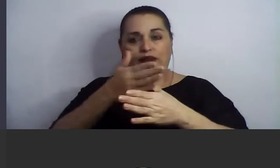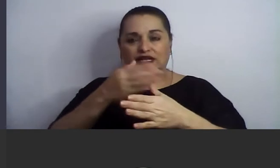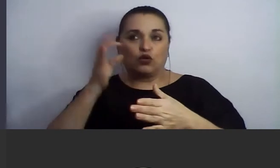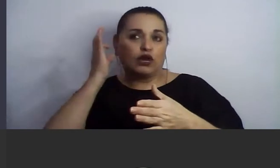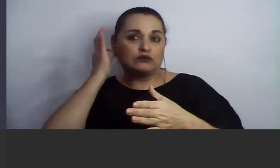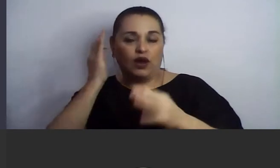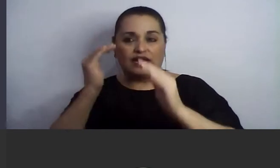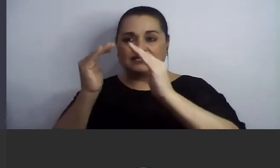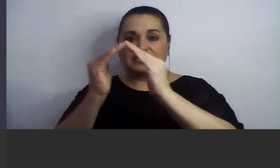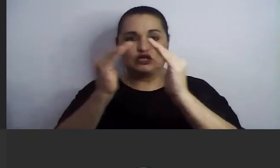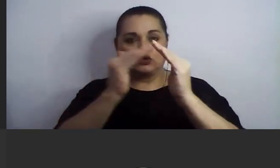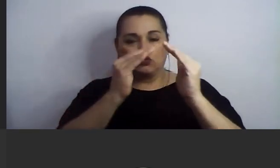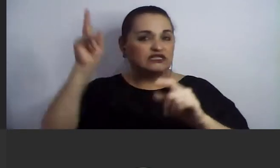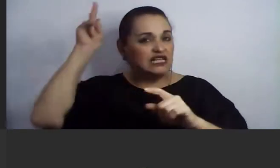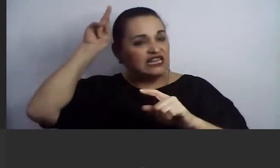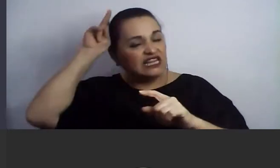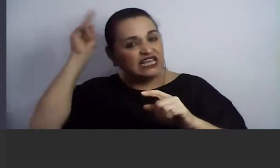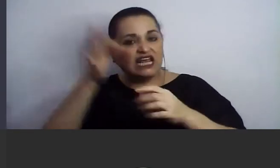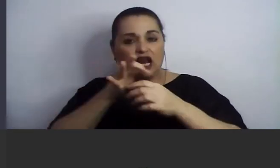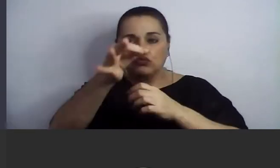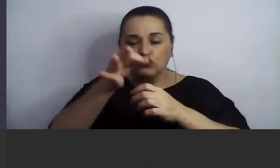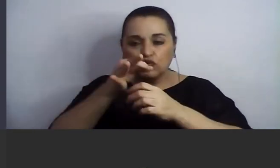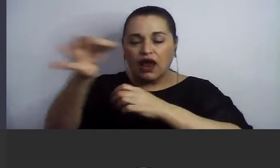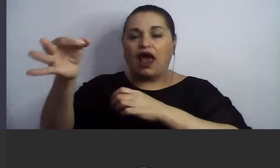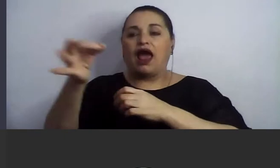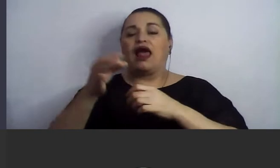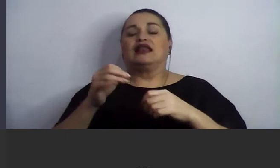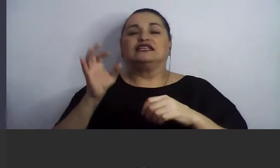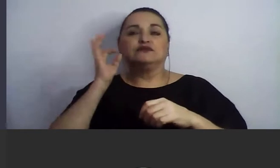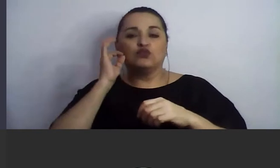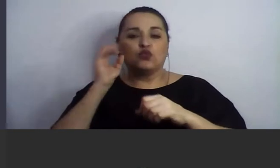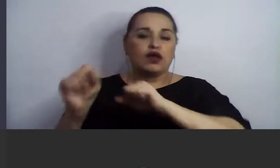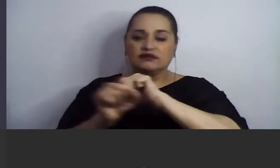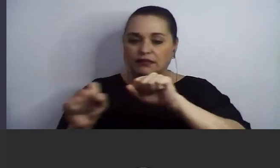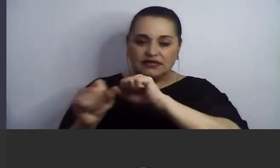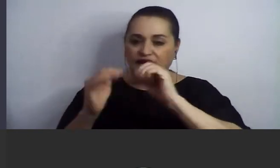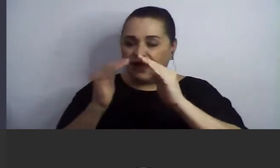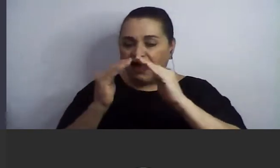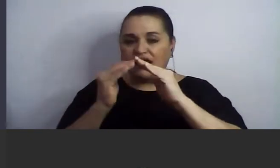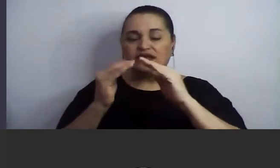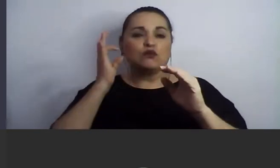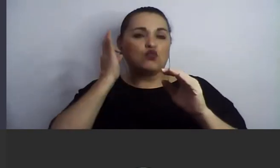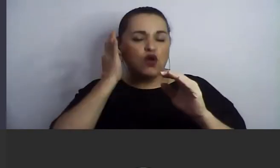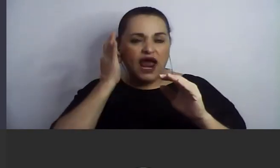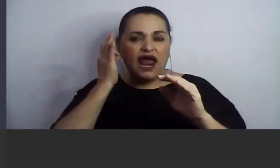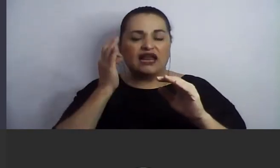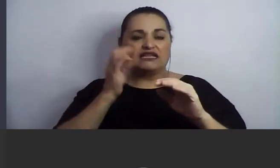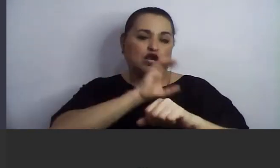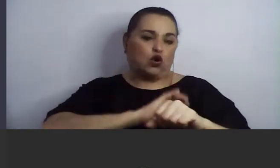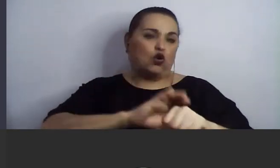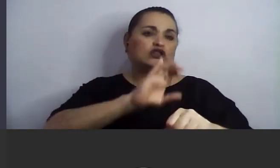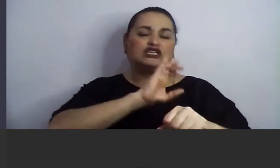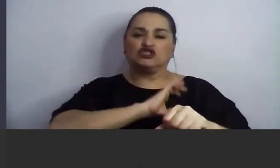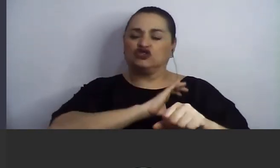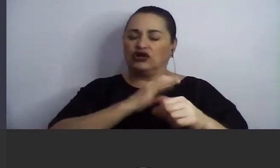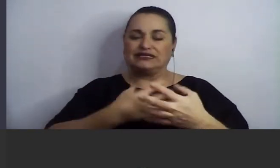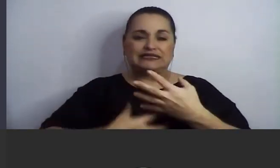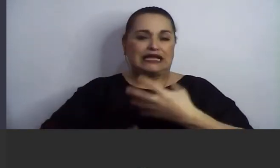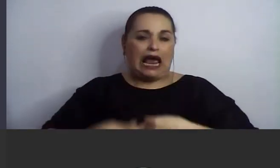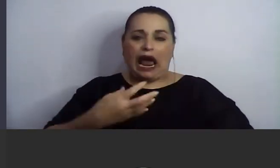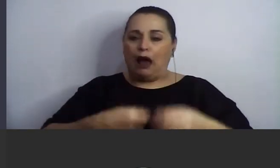comunidades indígenas rurales hasta más de casa mujeres que están en unas condiciones de hambre de